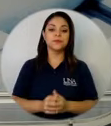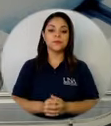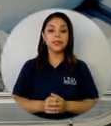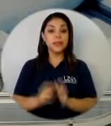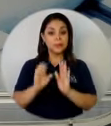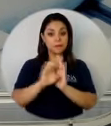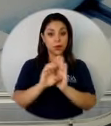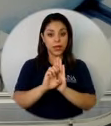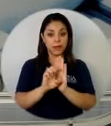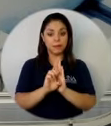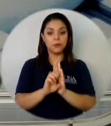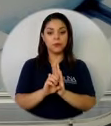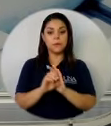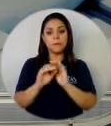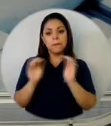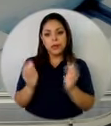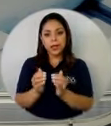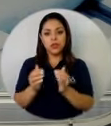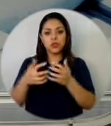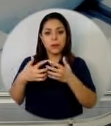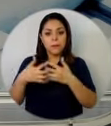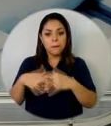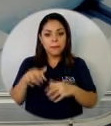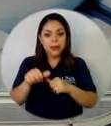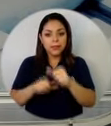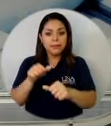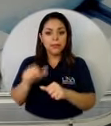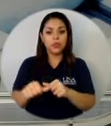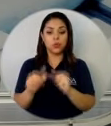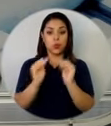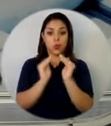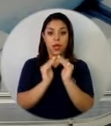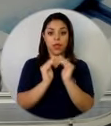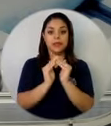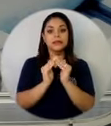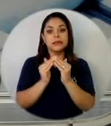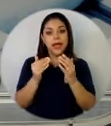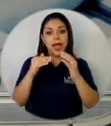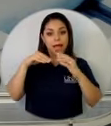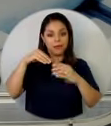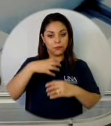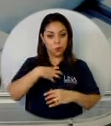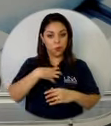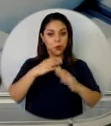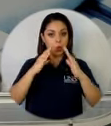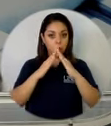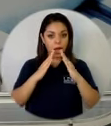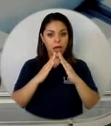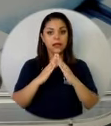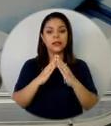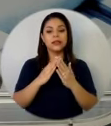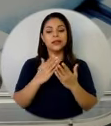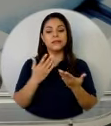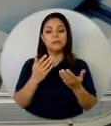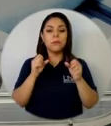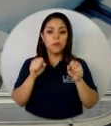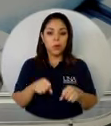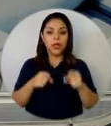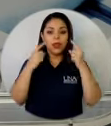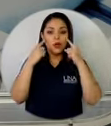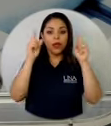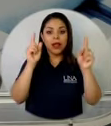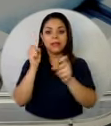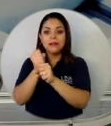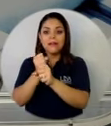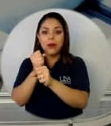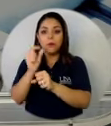ejemplo, en microemprendimientos informales dentro de su hogar, que les permite conciliar los dos mundos, ¿verdad? Entonces,